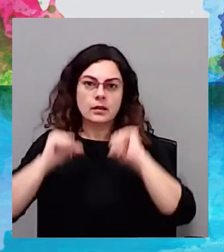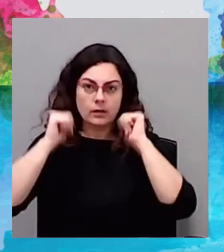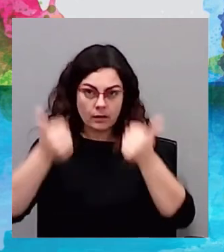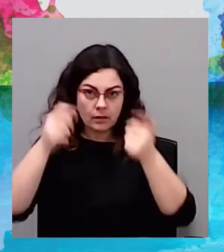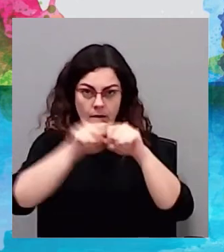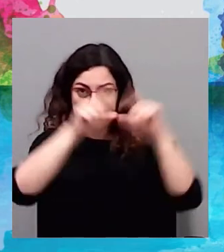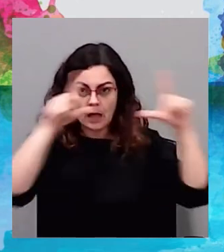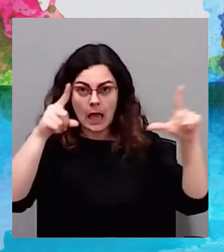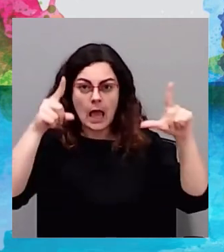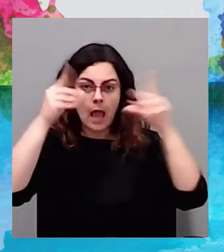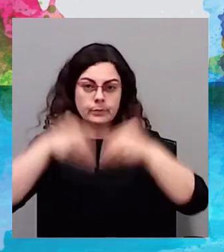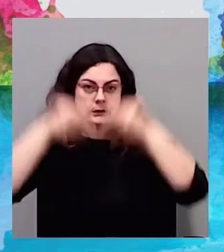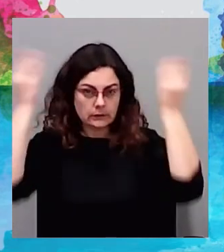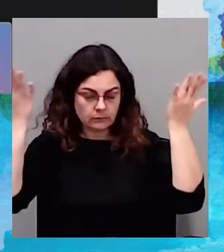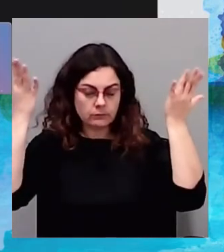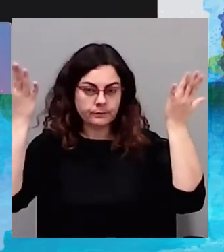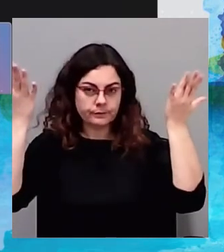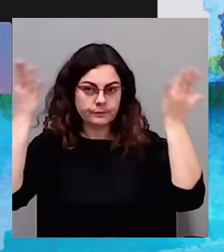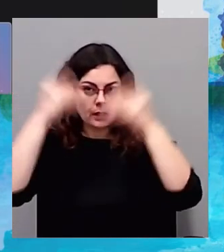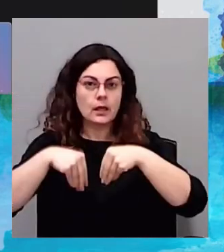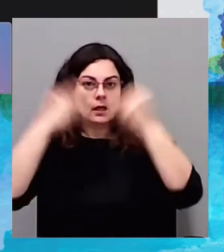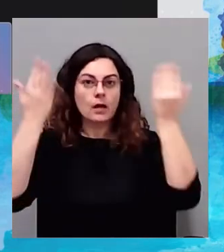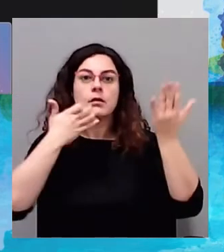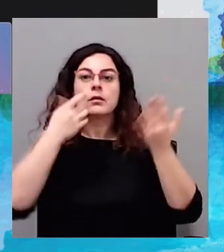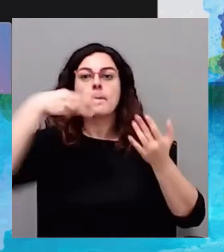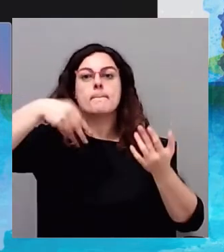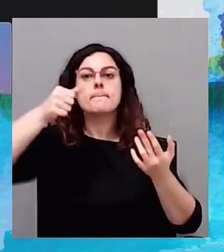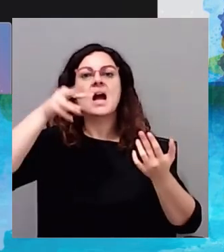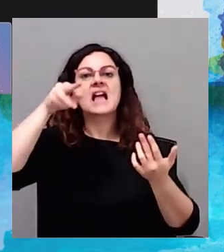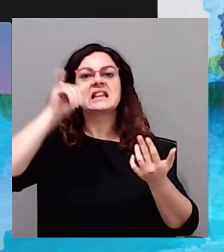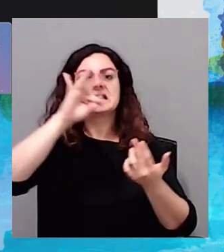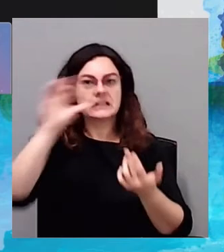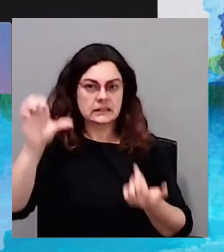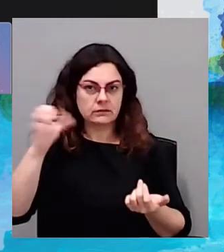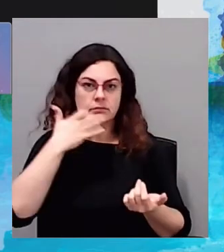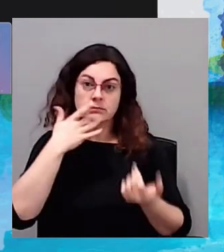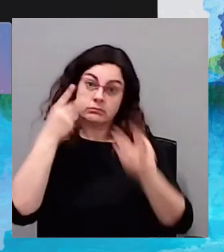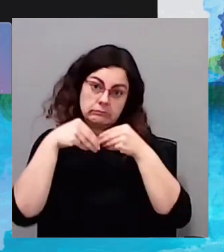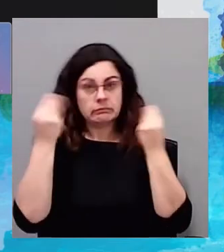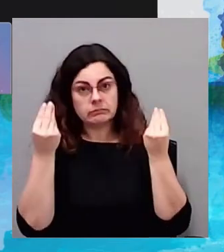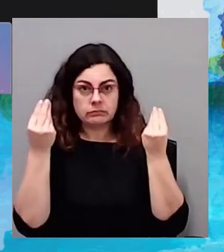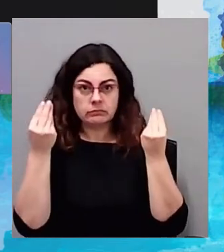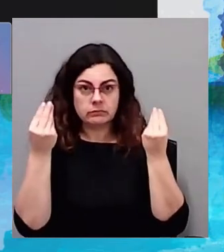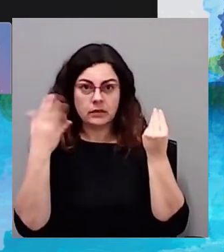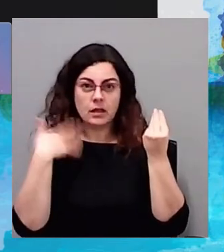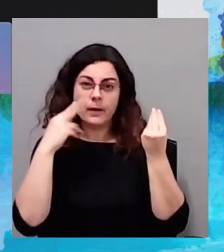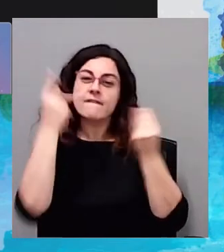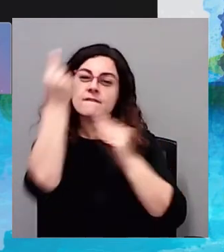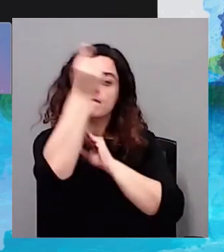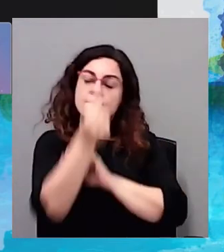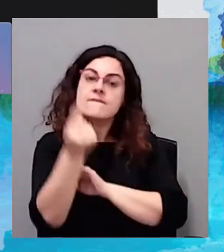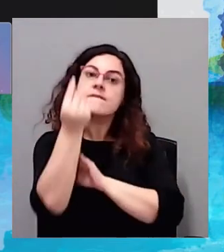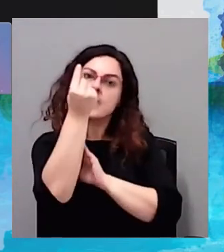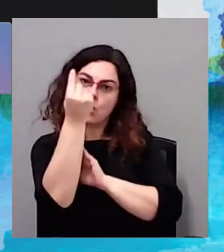abstracción en esta obra de Matisse, en la que, bueno, se reconocen las figuras todavía,